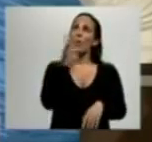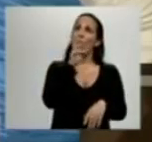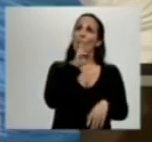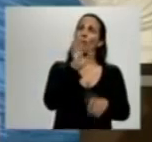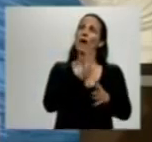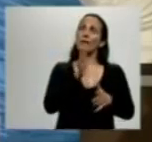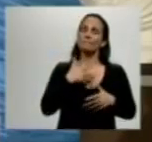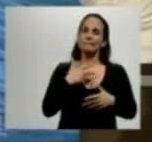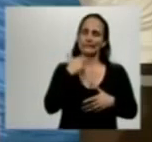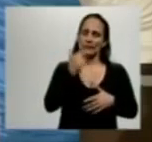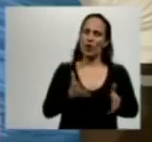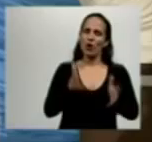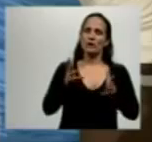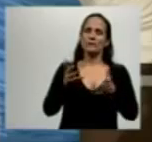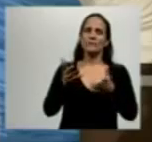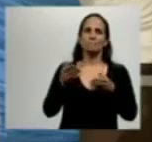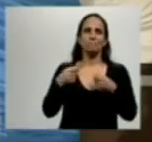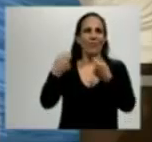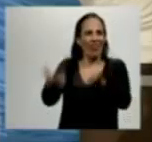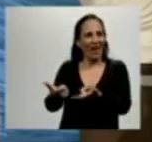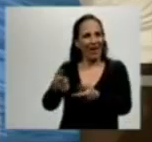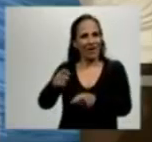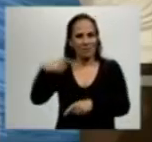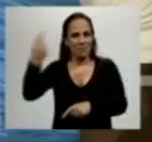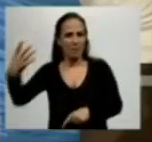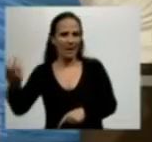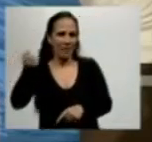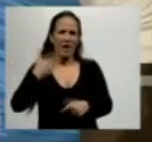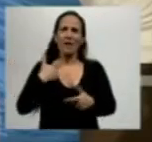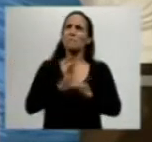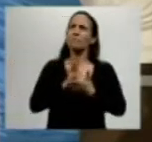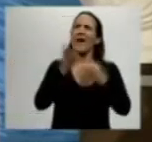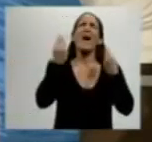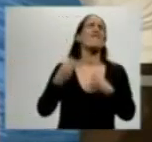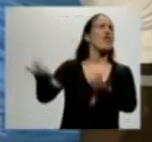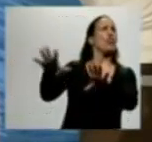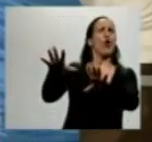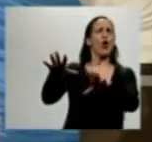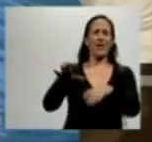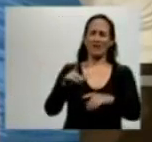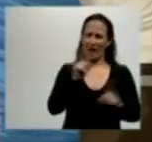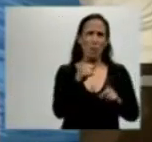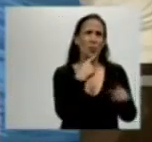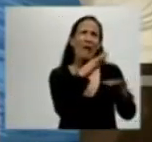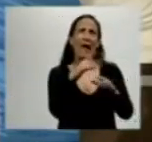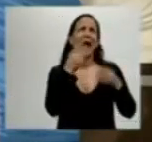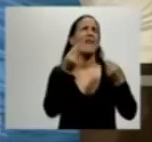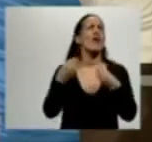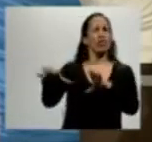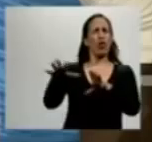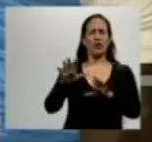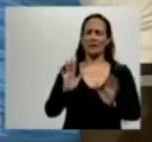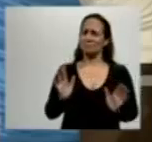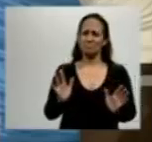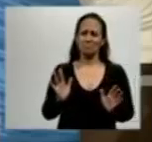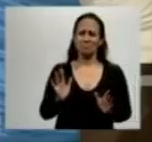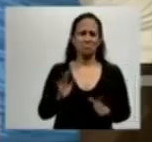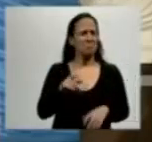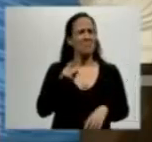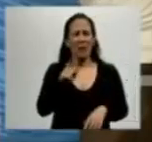adopción, no es porque quieran desprenderse del hijo y abandonar, como algunos dicen, lo abandonó, porque en la mayoría de los